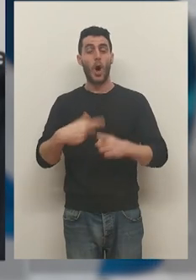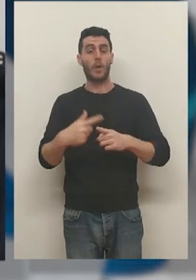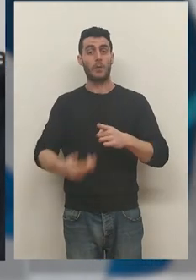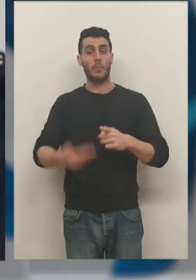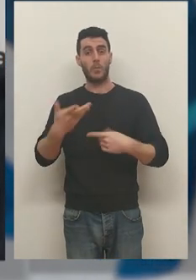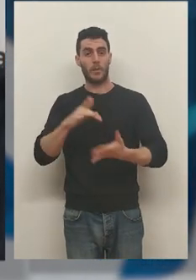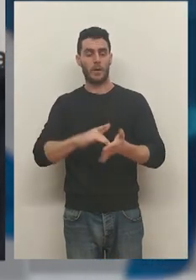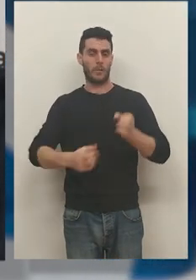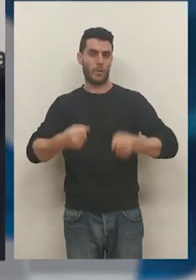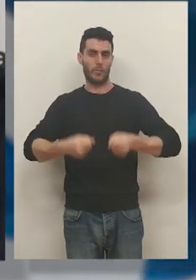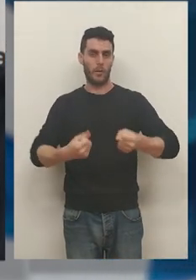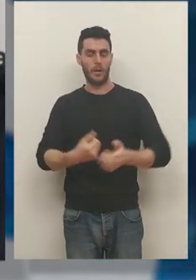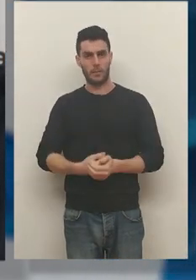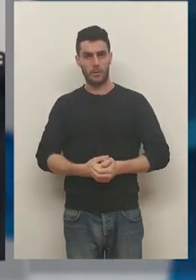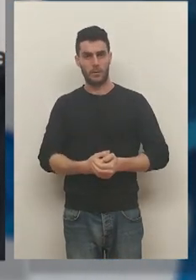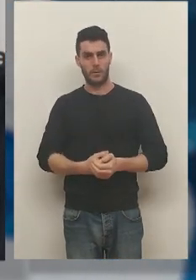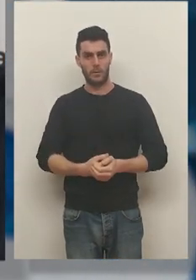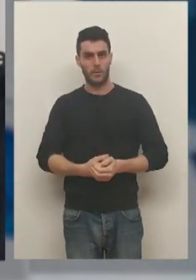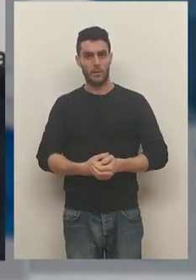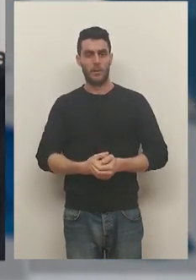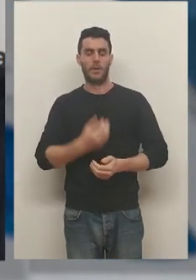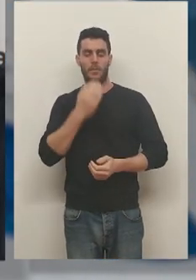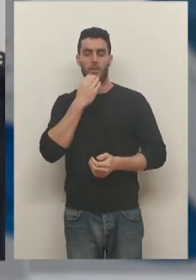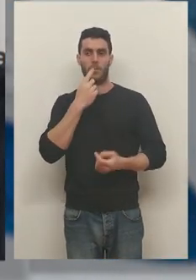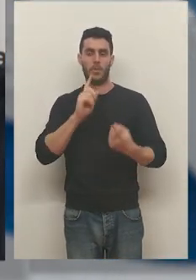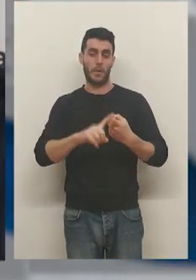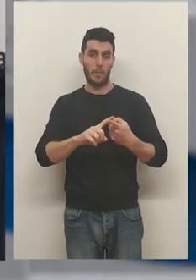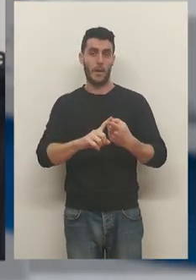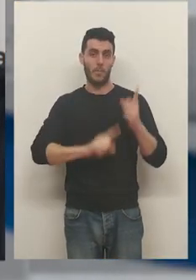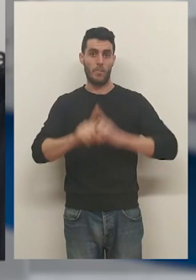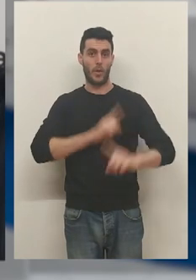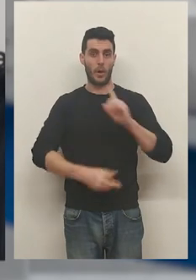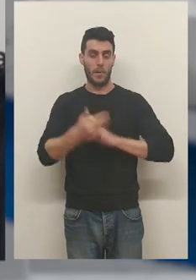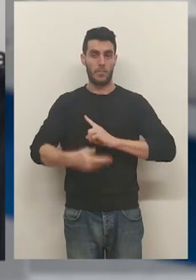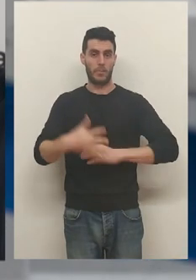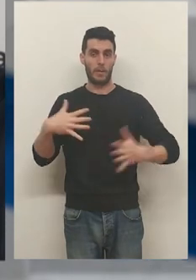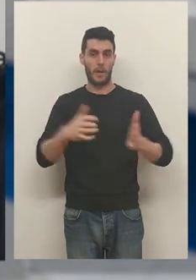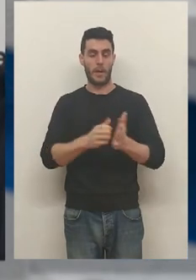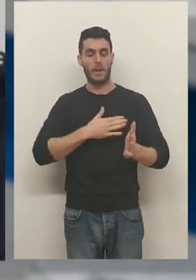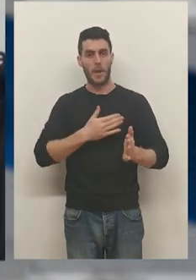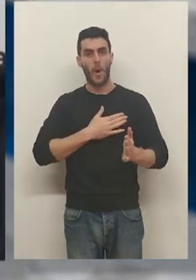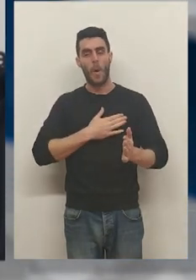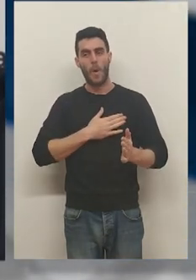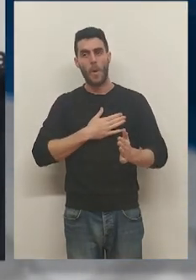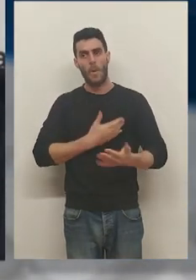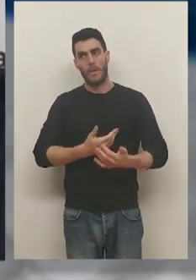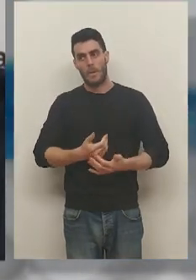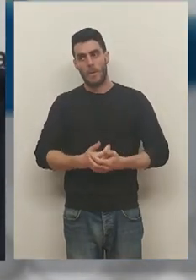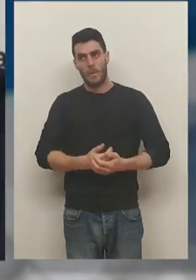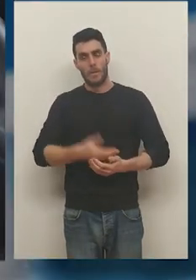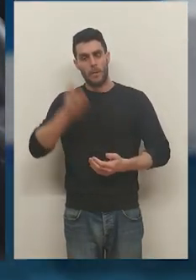importantes a la hora de conducir porque entre ellas fue uno de los problemas de mi accidente de tráfico